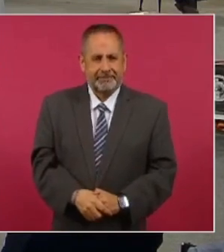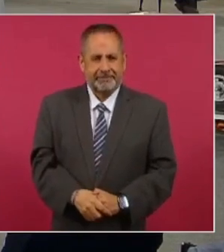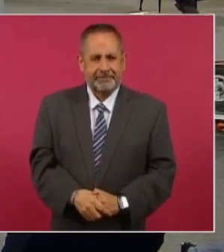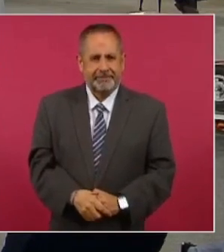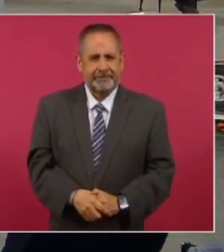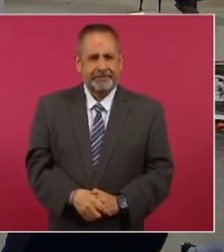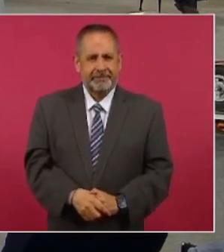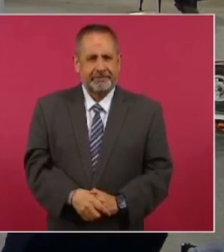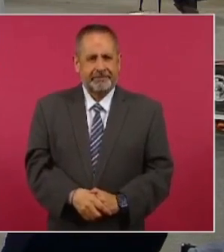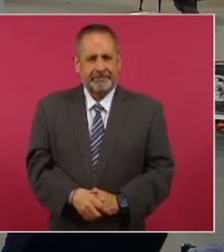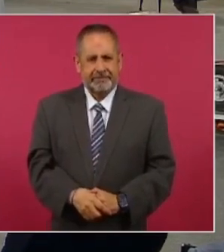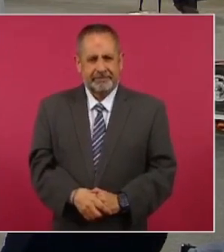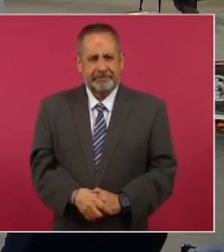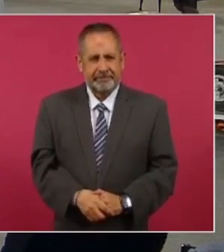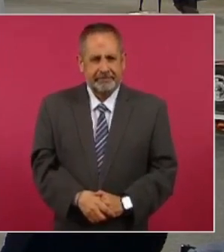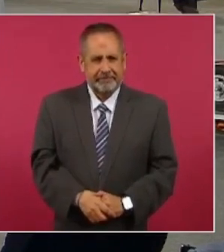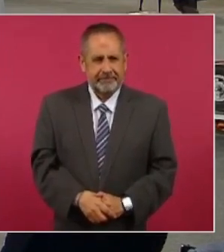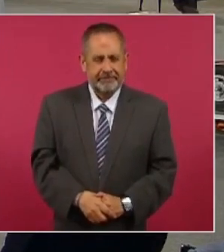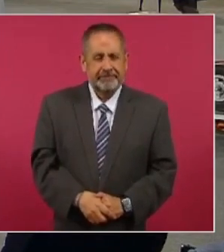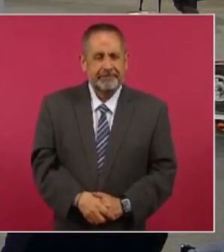la tercera Meneses goma